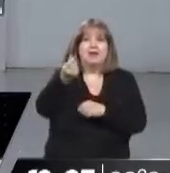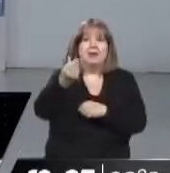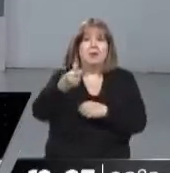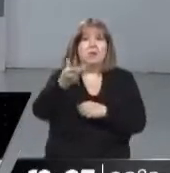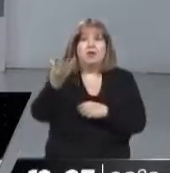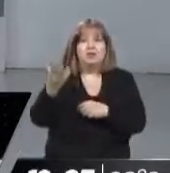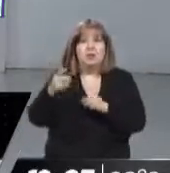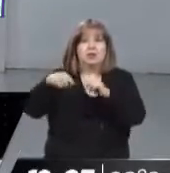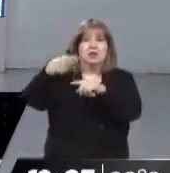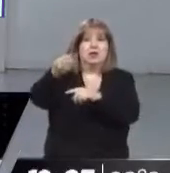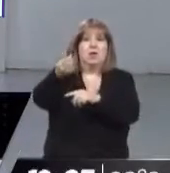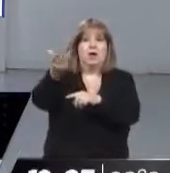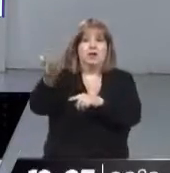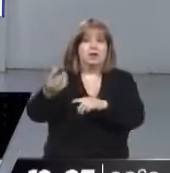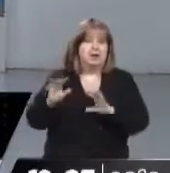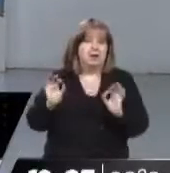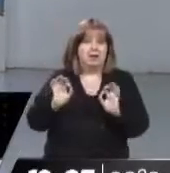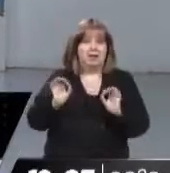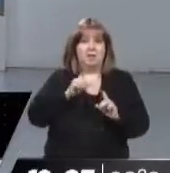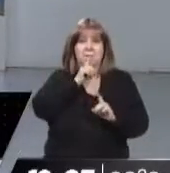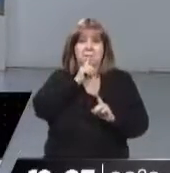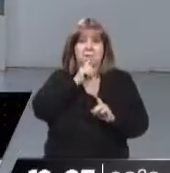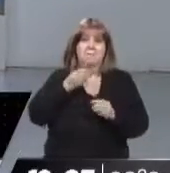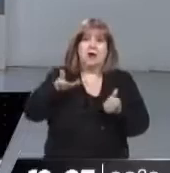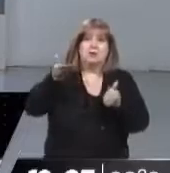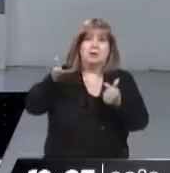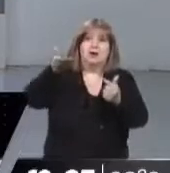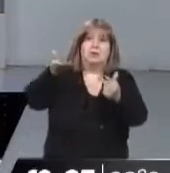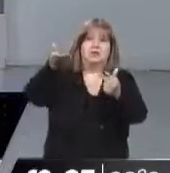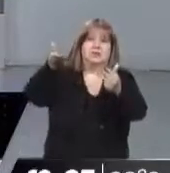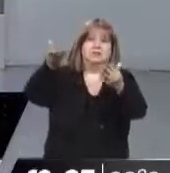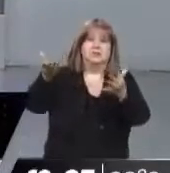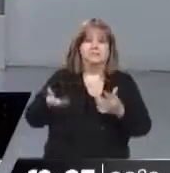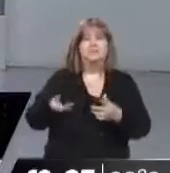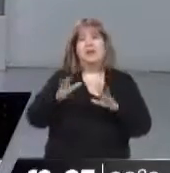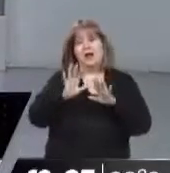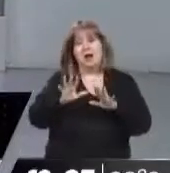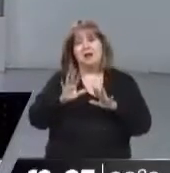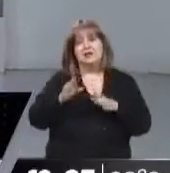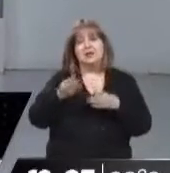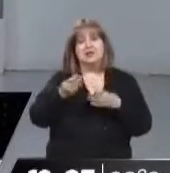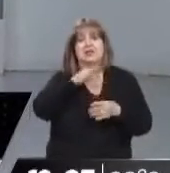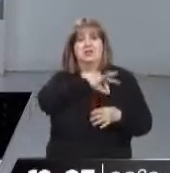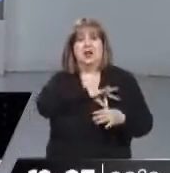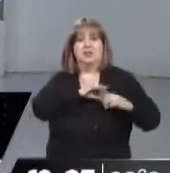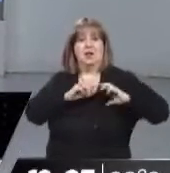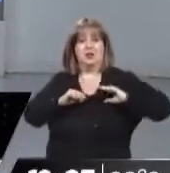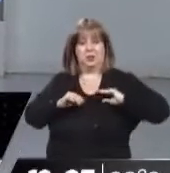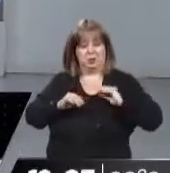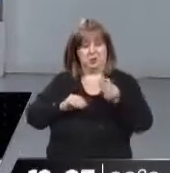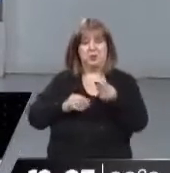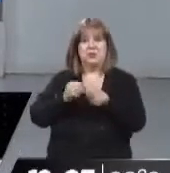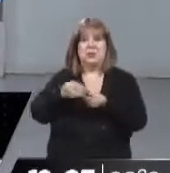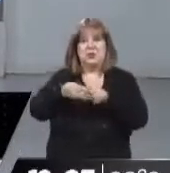especulación sea menos. Pero bueno, lamentablemente la situación está como está y los números también reflejan lo que los bolsillos nos dicen todos los días.